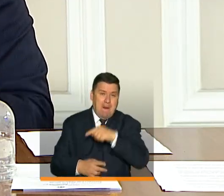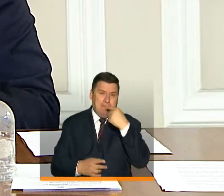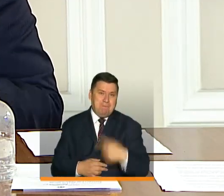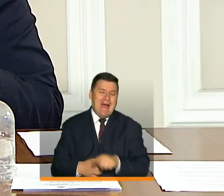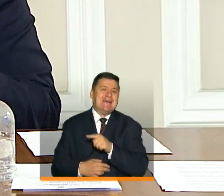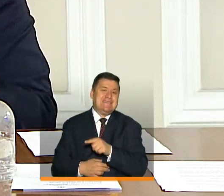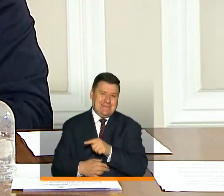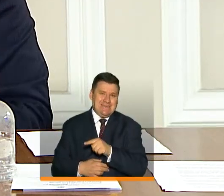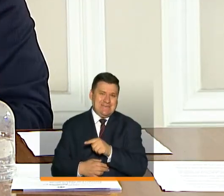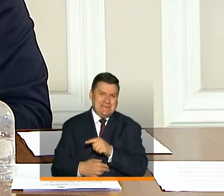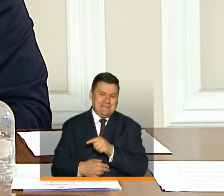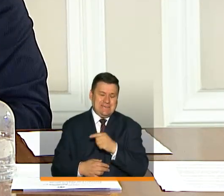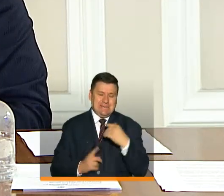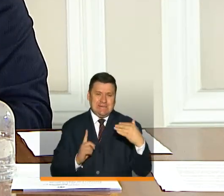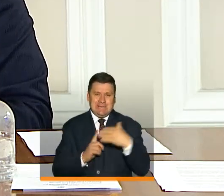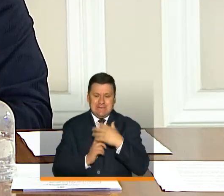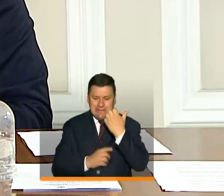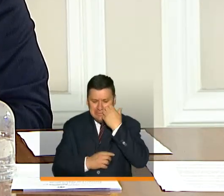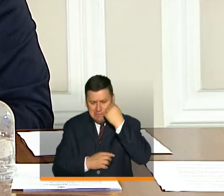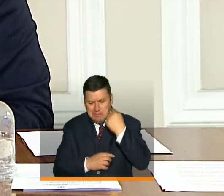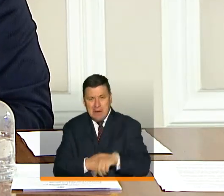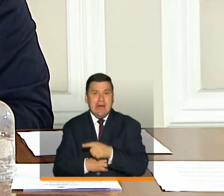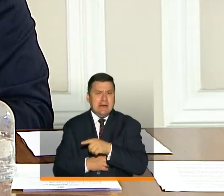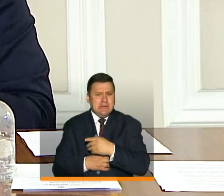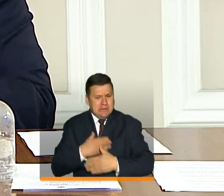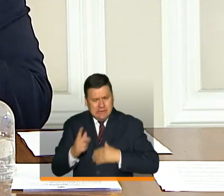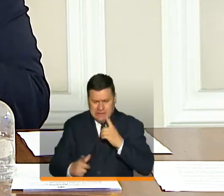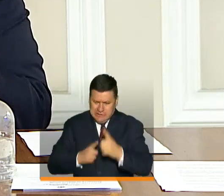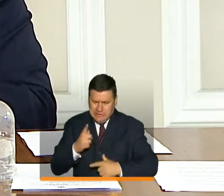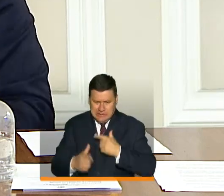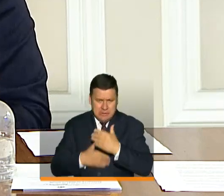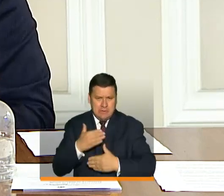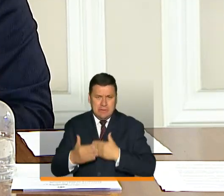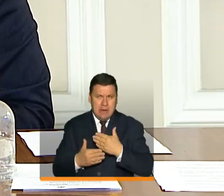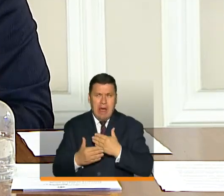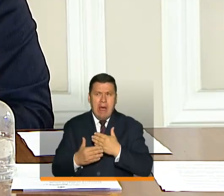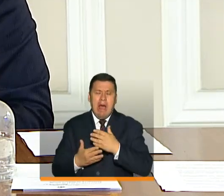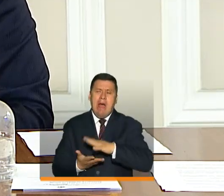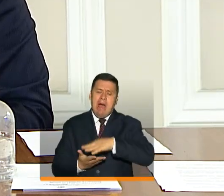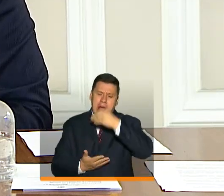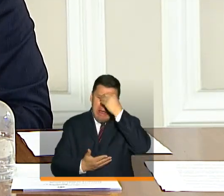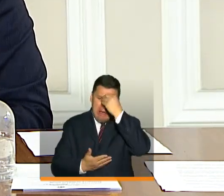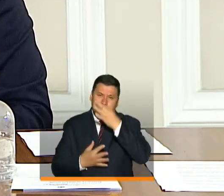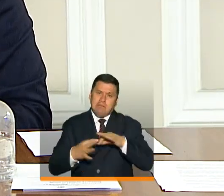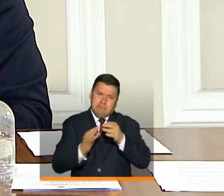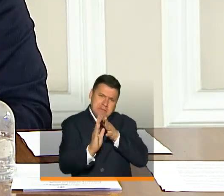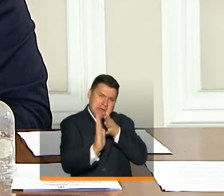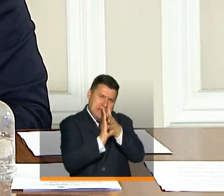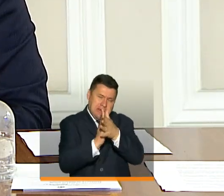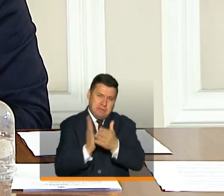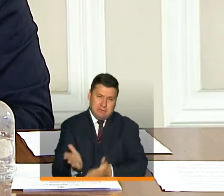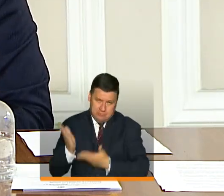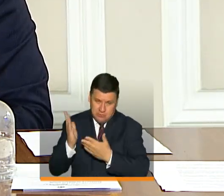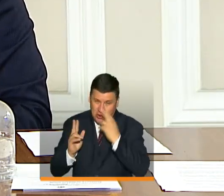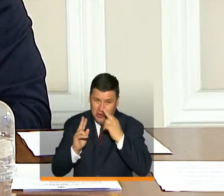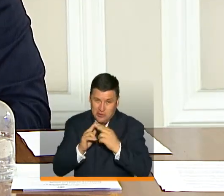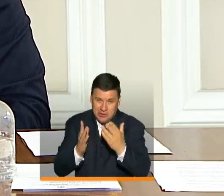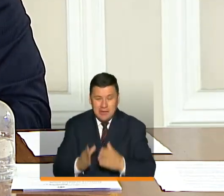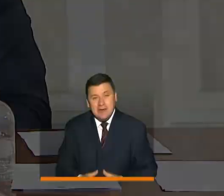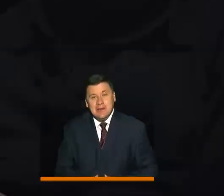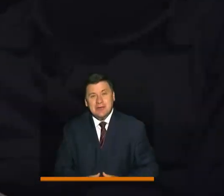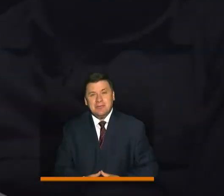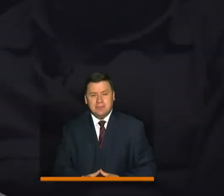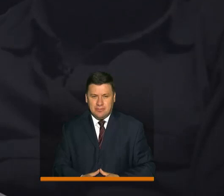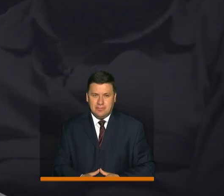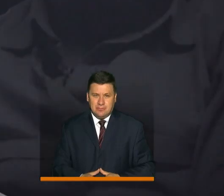fue embestida por este virus, que ha salido adelante y que le deja a los colombianos importantes lecciones. Conozcámosla.